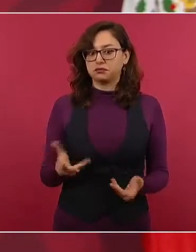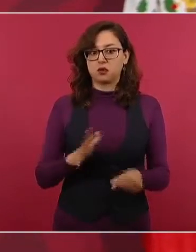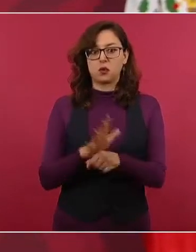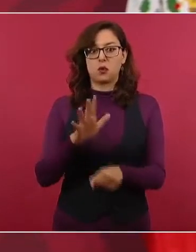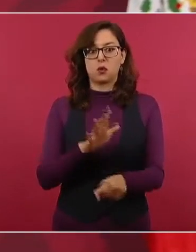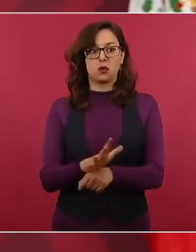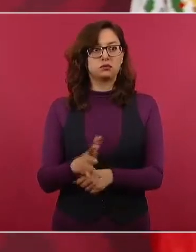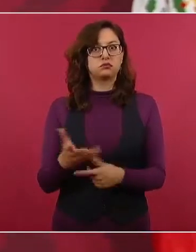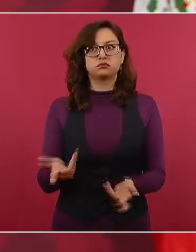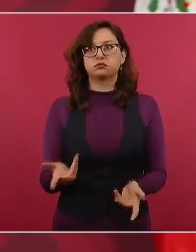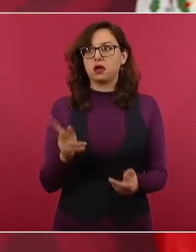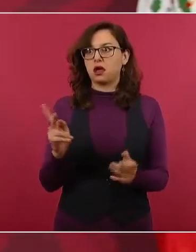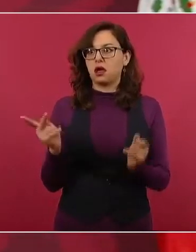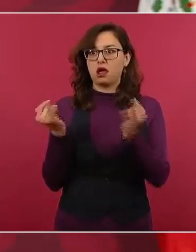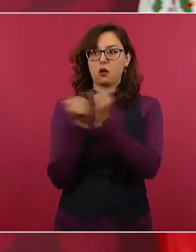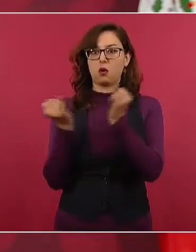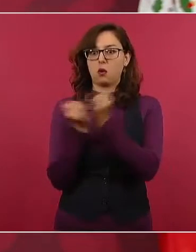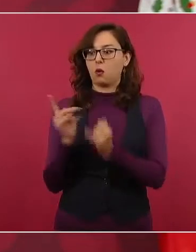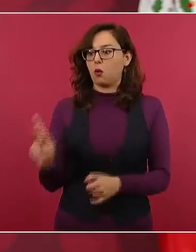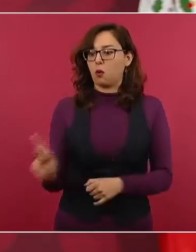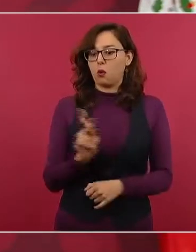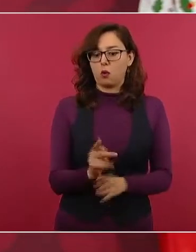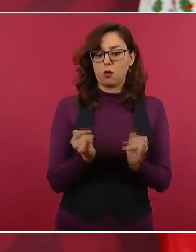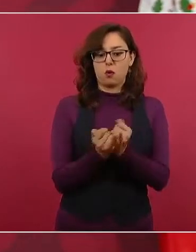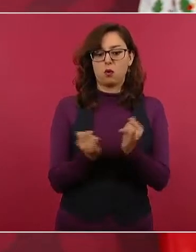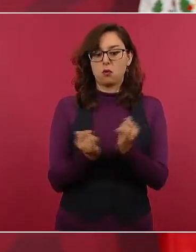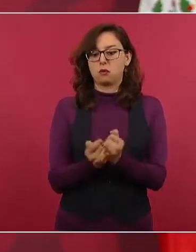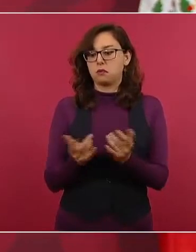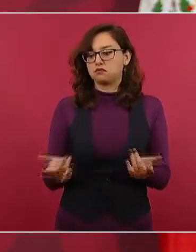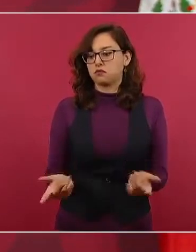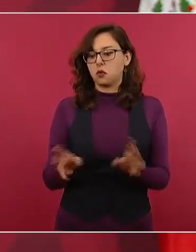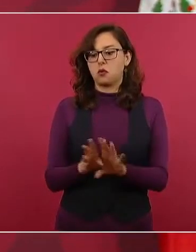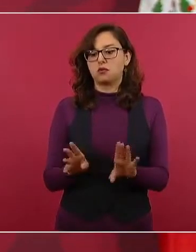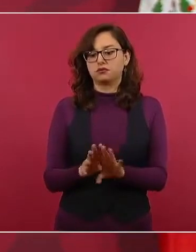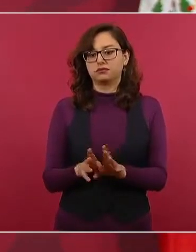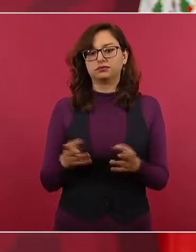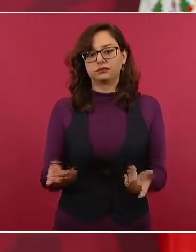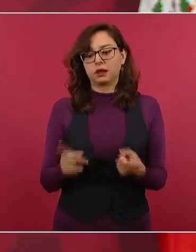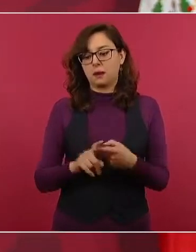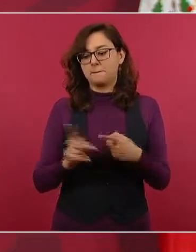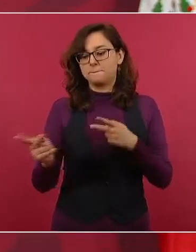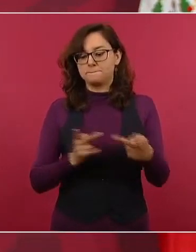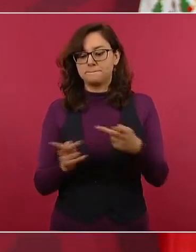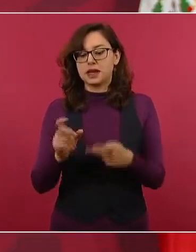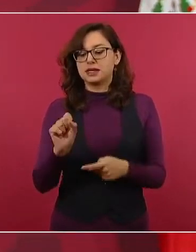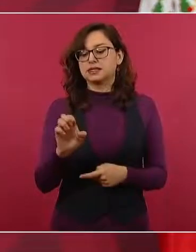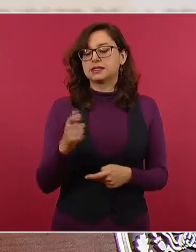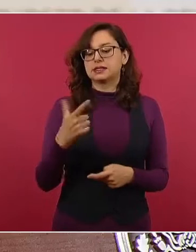o el plan de los magonistas de 1906.